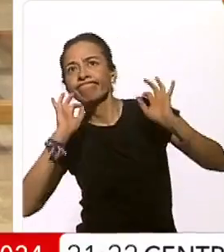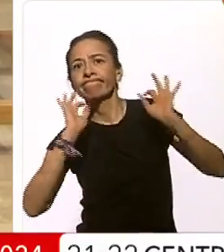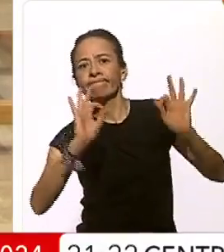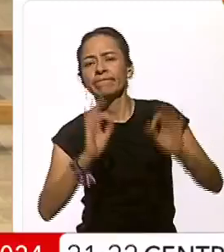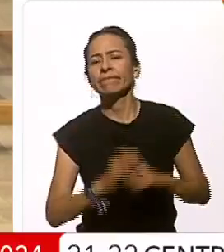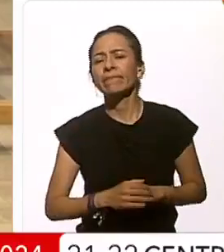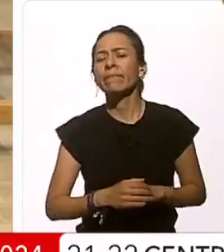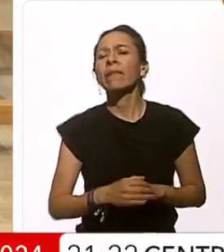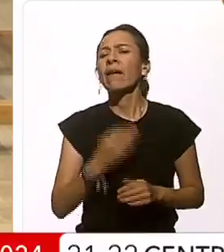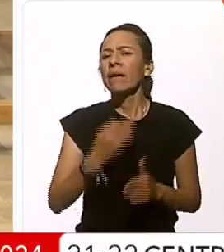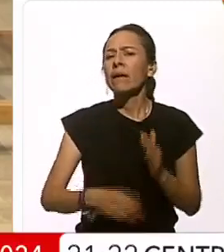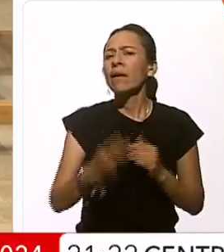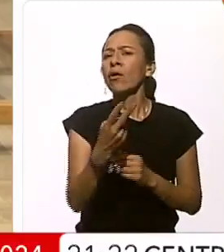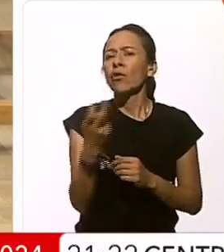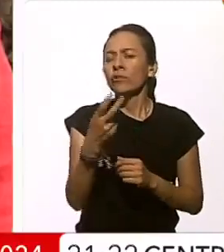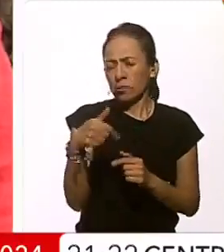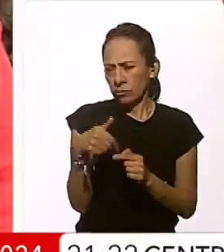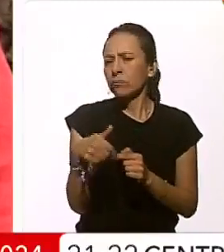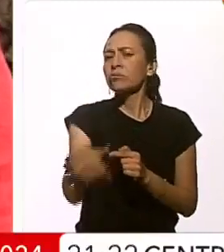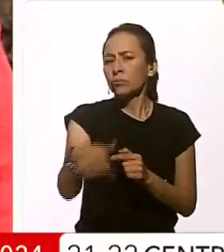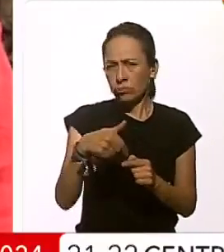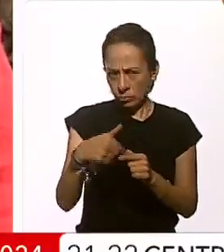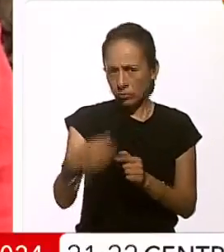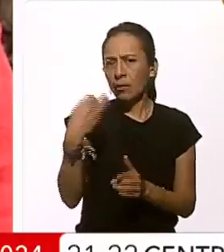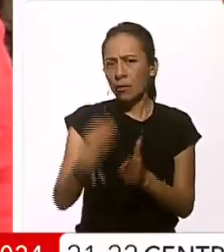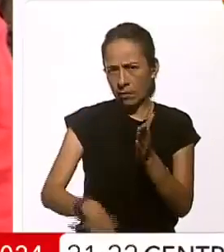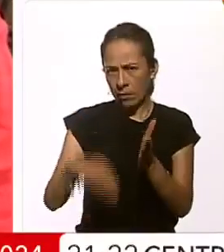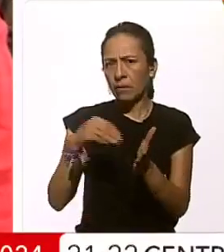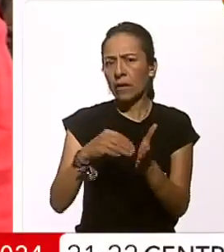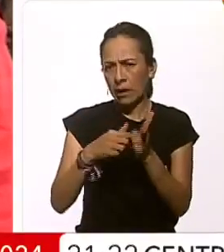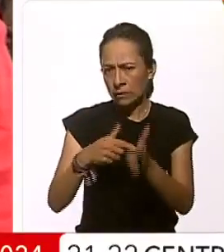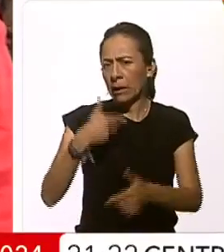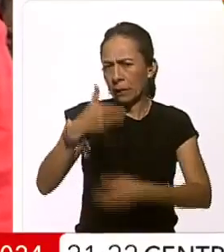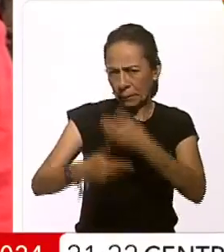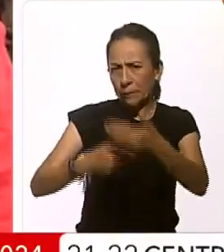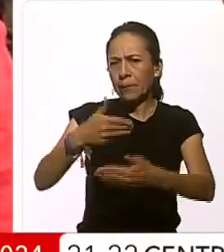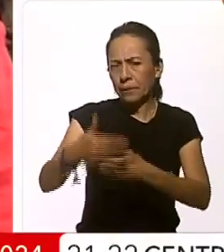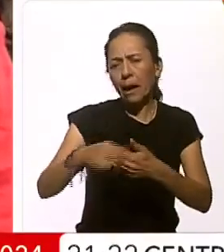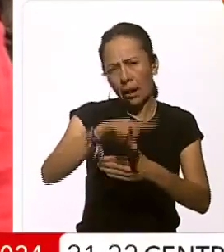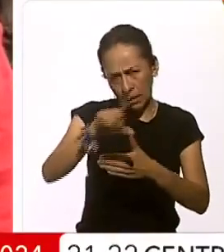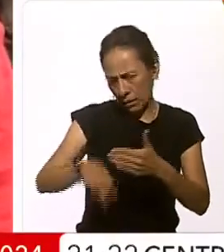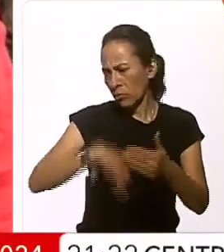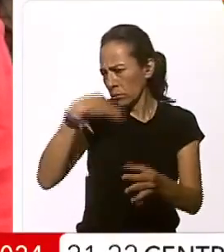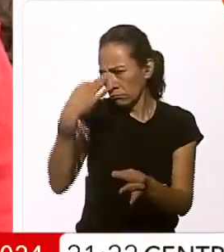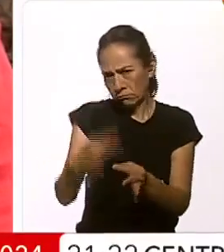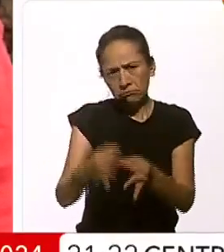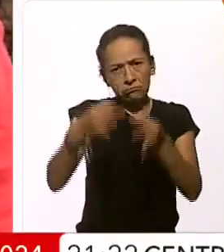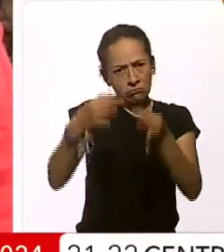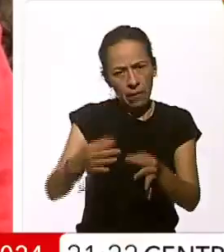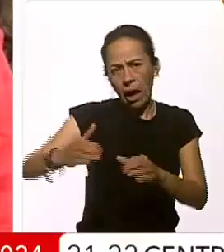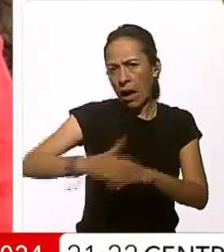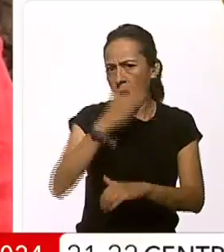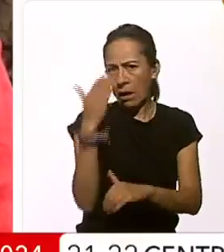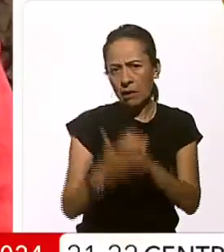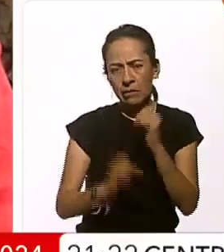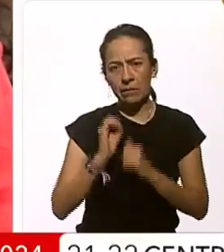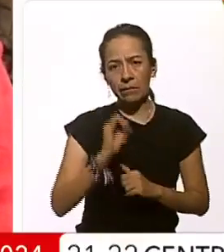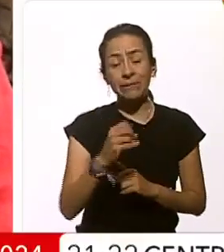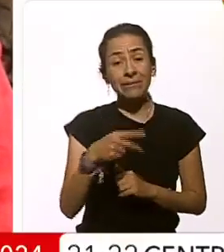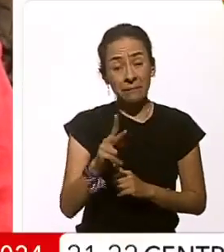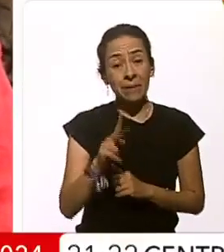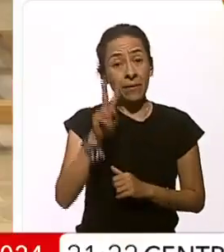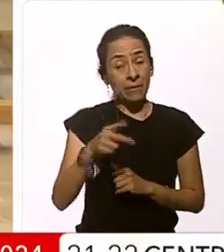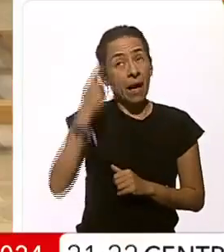de 200 en proceso y vamos a concluir. Pero hay que tener mucha conciencia sobre el